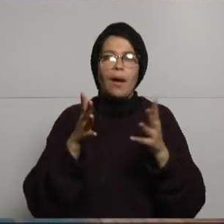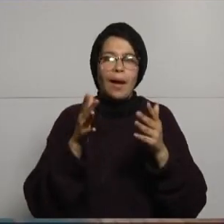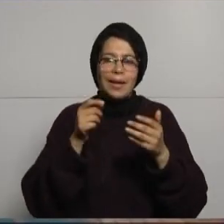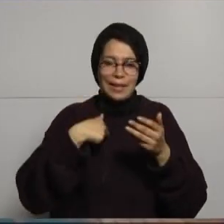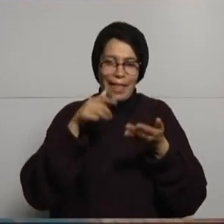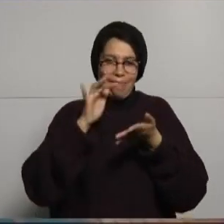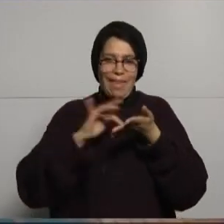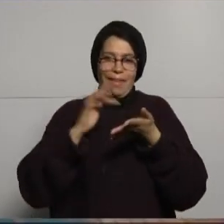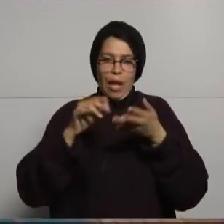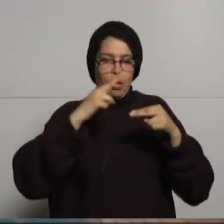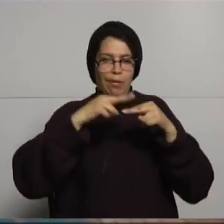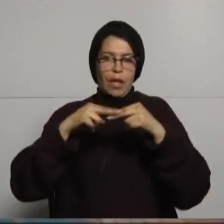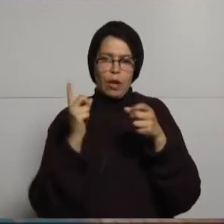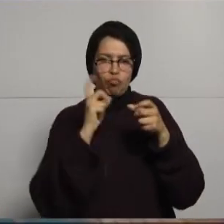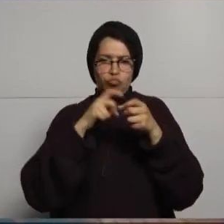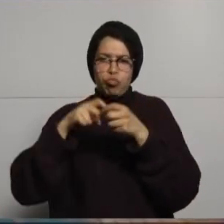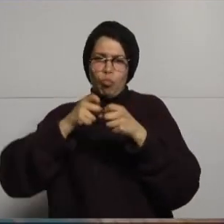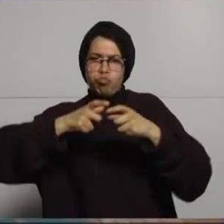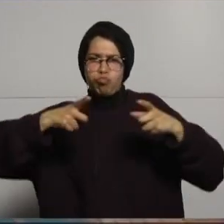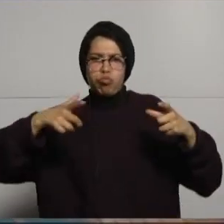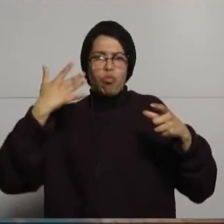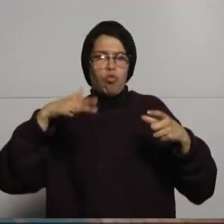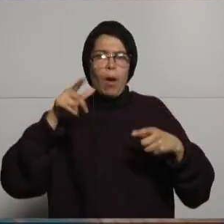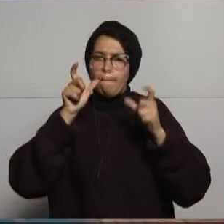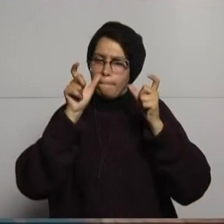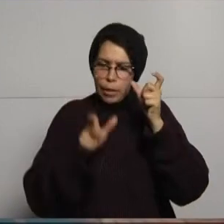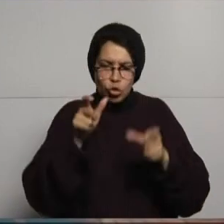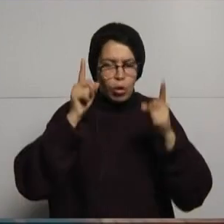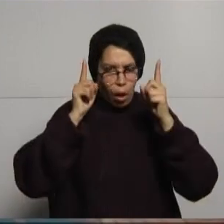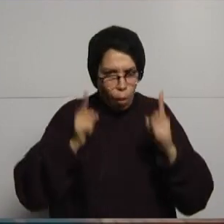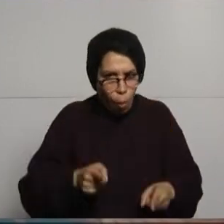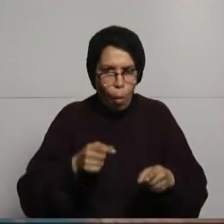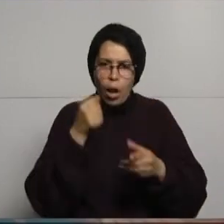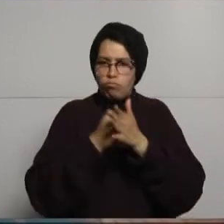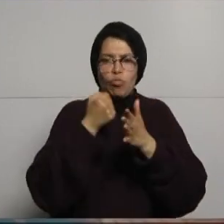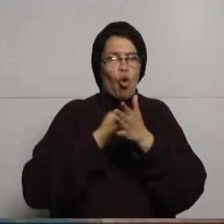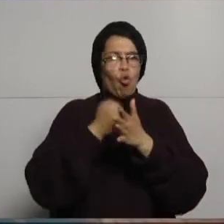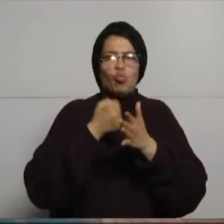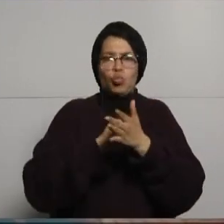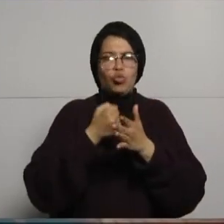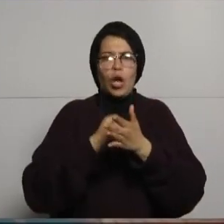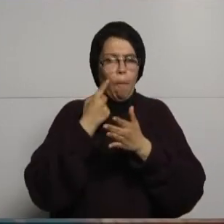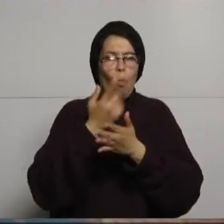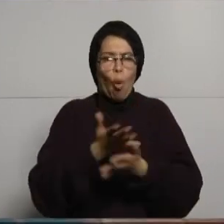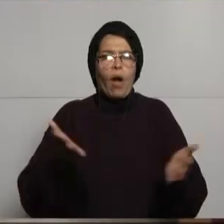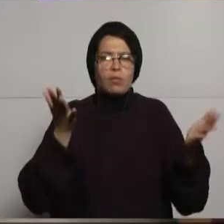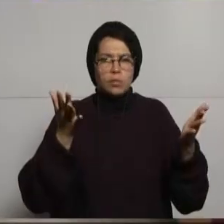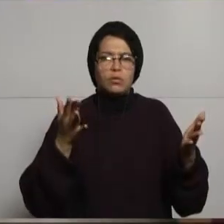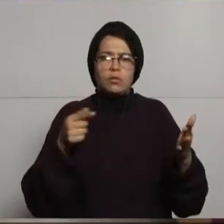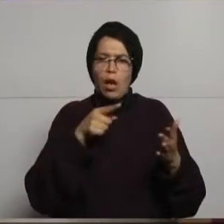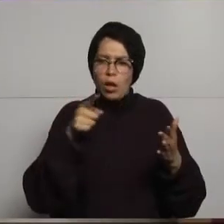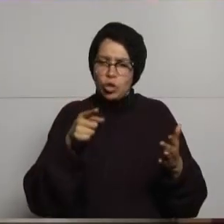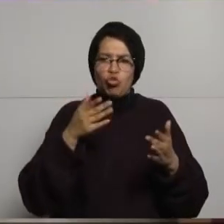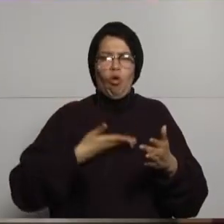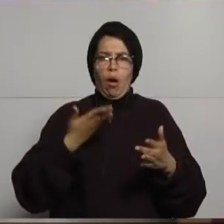ese aporte desde ahí. Muchísimas gracias a los panelistas. Teníamos un montón de cosas más para hablar, pero tenemos que cerrar porque